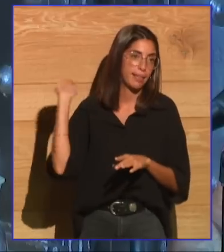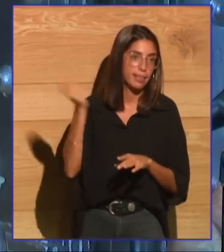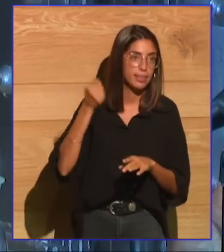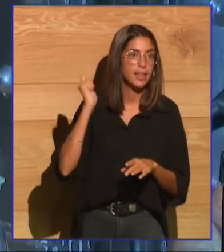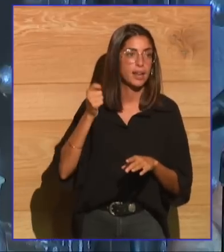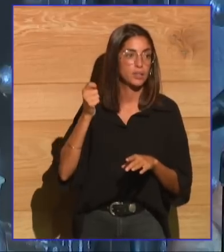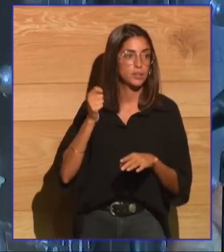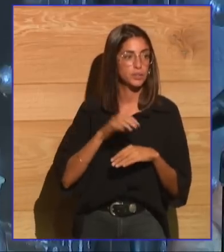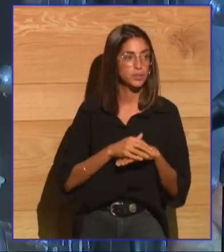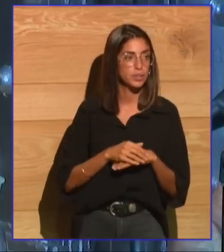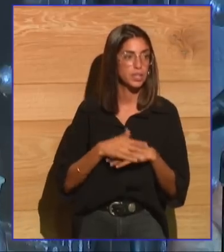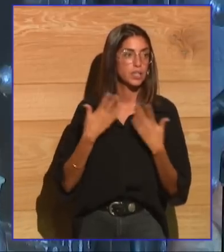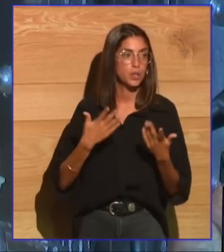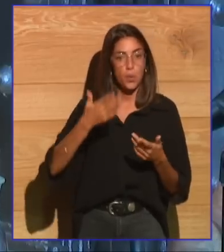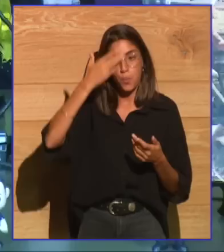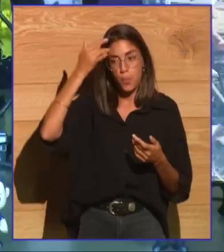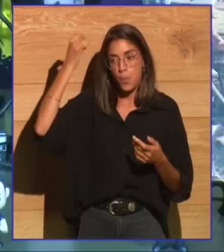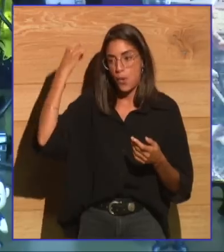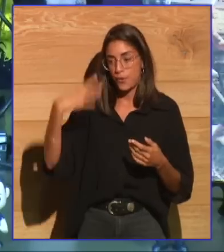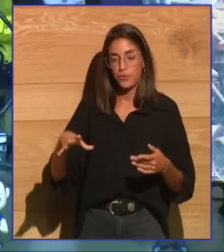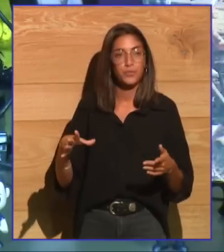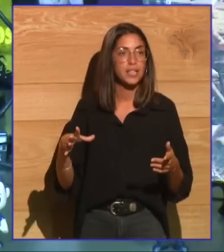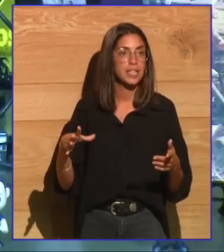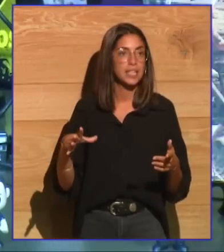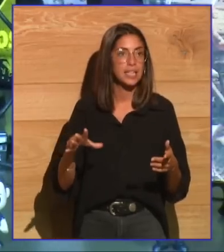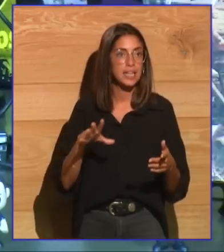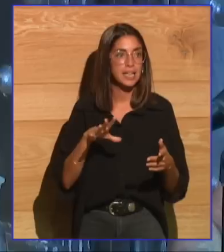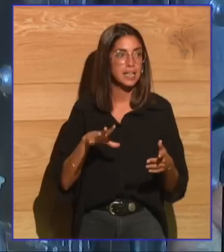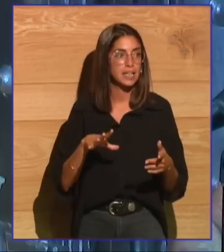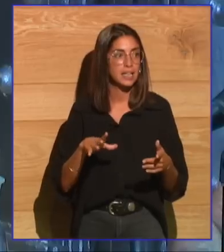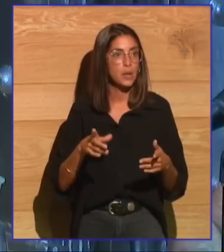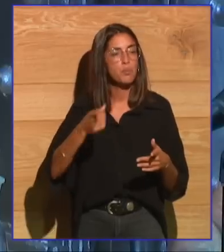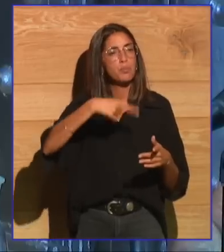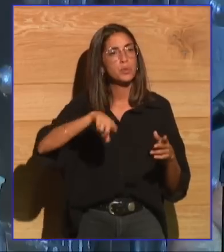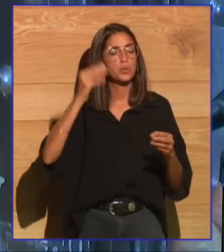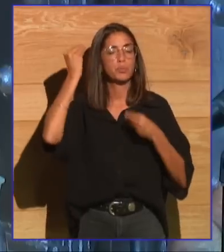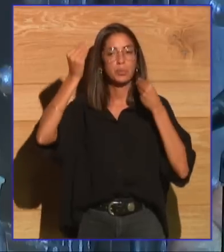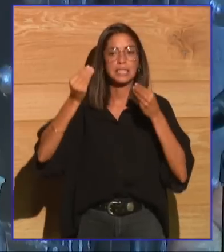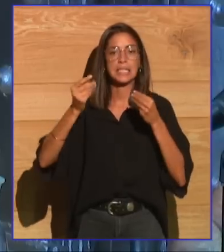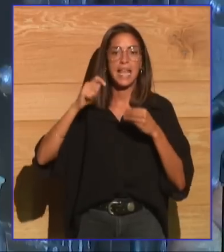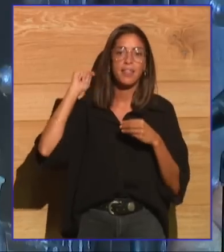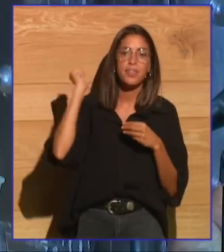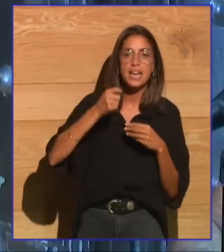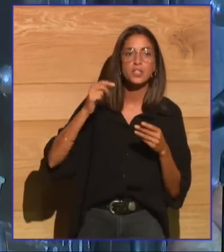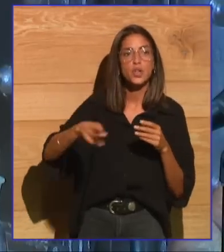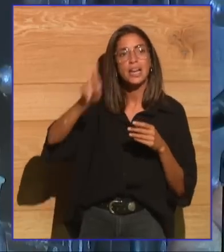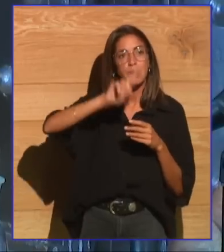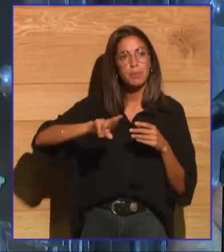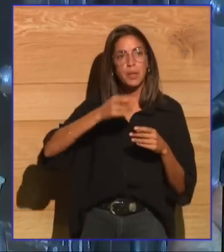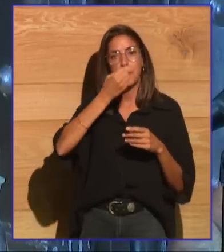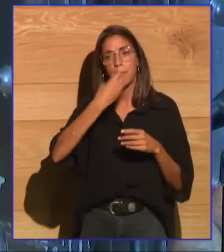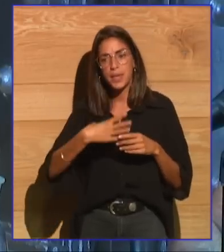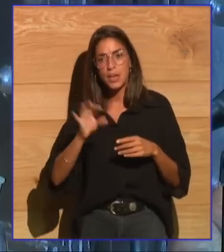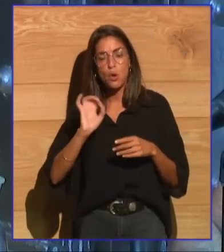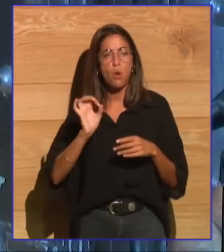por fin vamos a llegar creéis que repetir el de indiana jones se estaría bien no sería muy tener